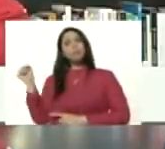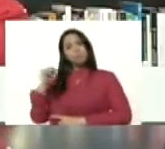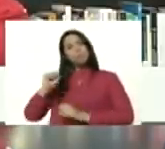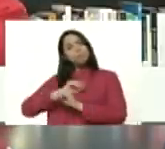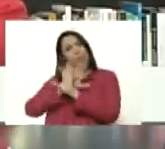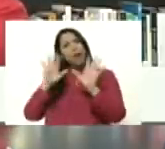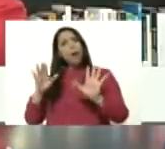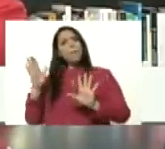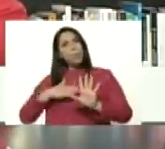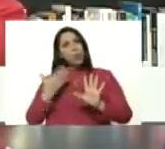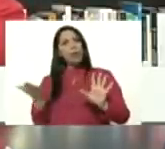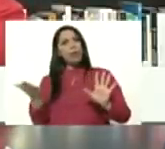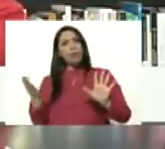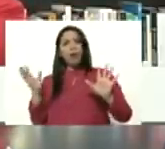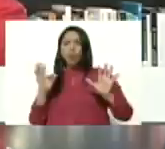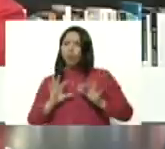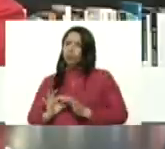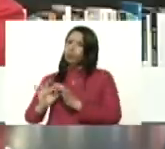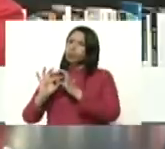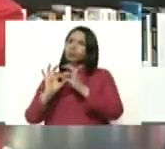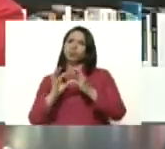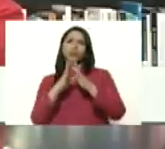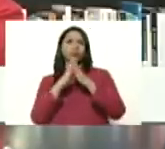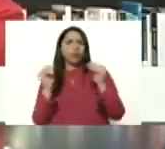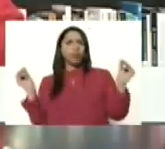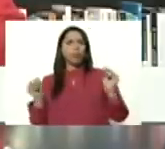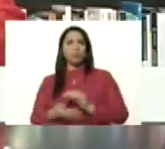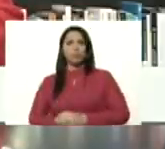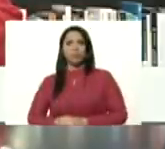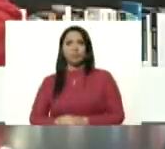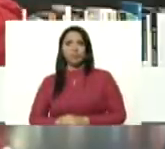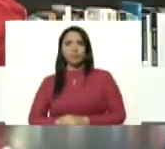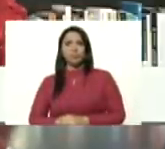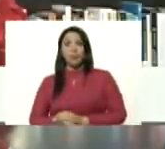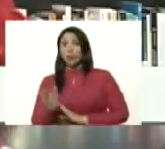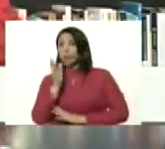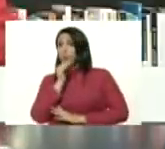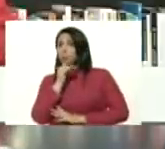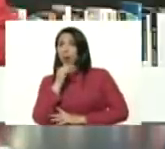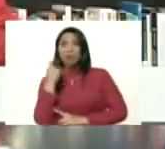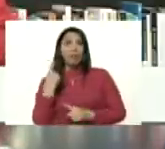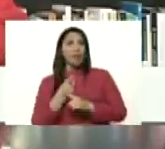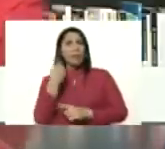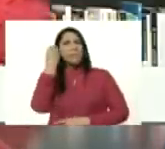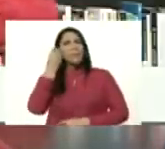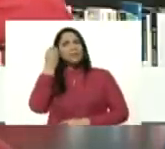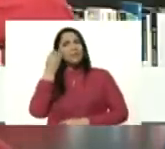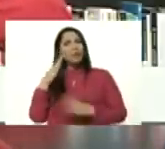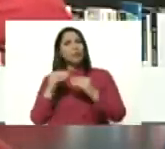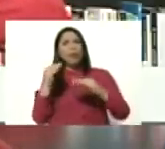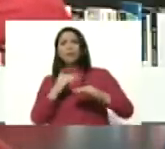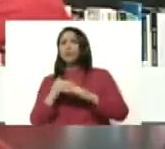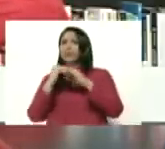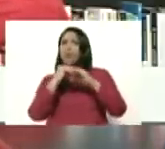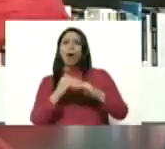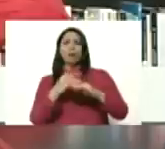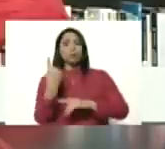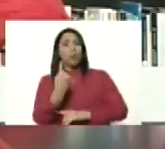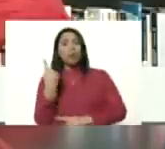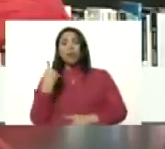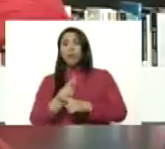puede, con la unión de todos y todas. No tenemos que pensar todos igual, solo tenemos que